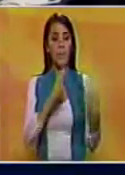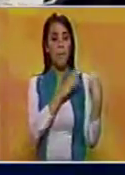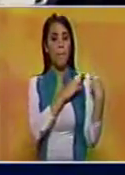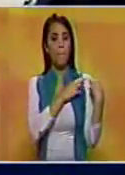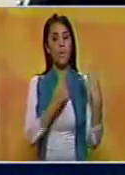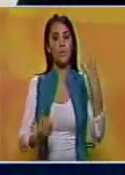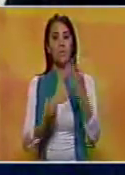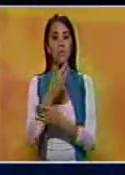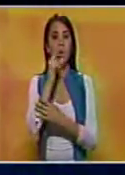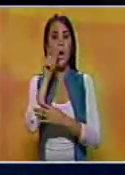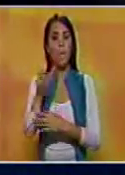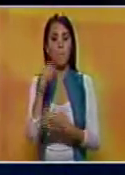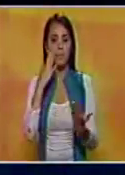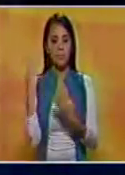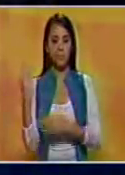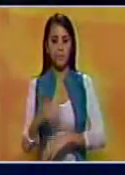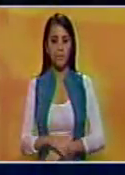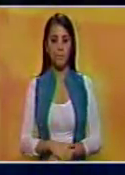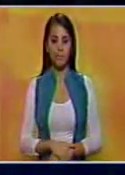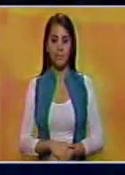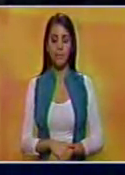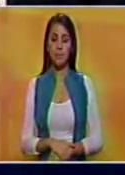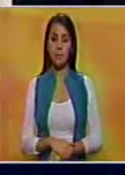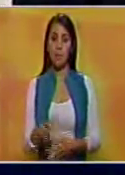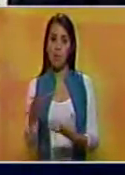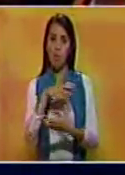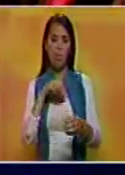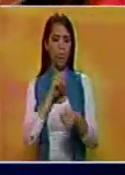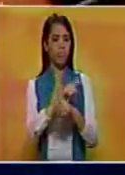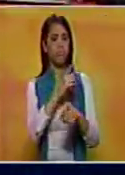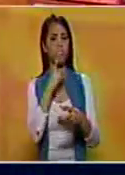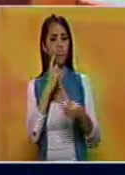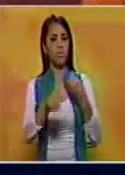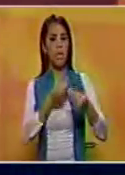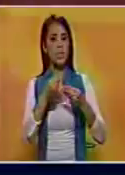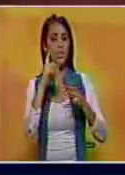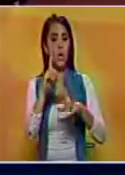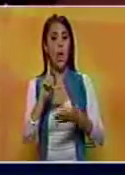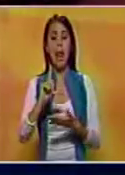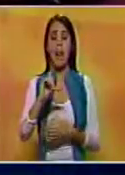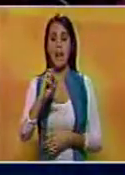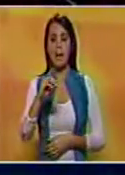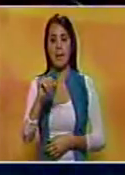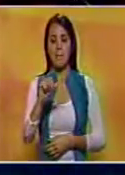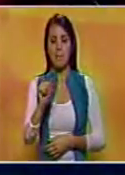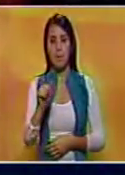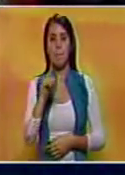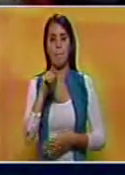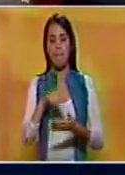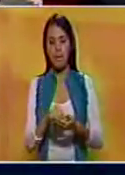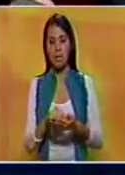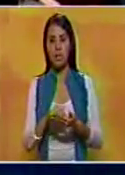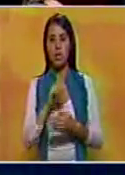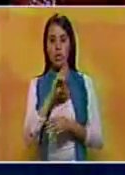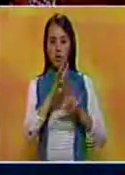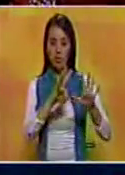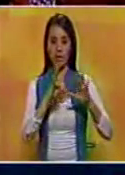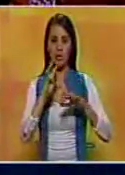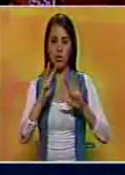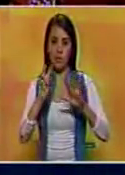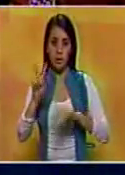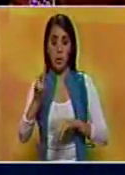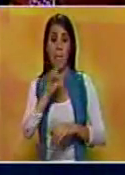su fundador, Abimael Guzmán, por un atentado perpetrado en Lima en 1992, que dejó 25 muertos